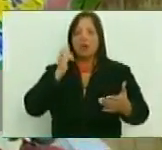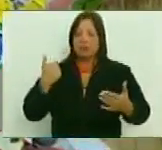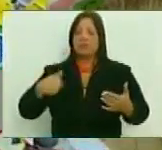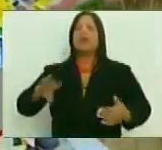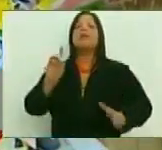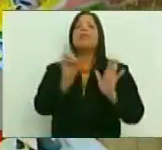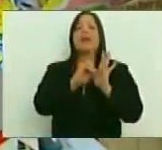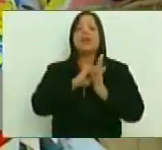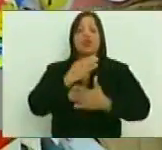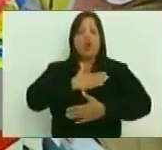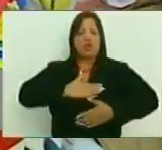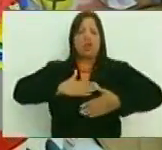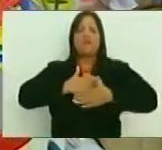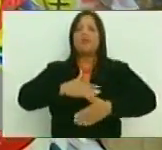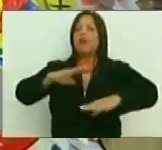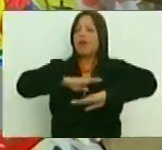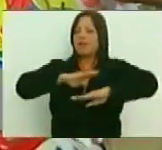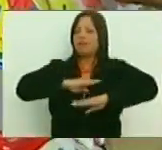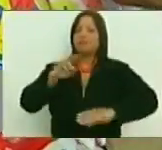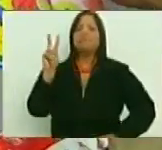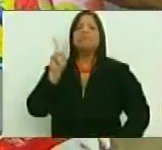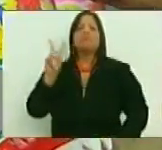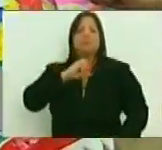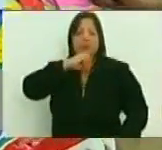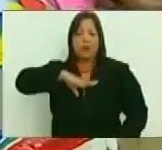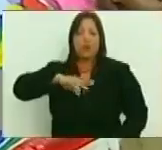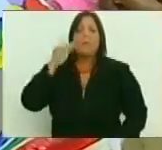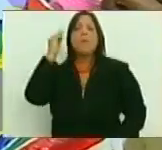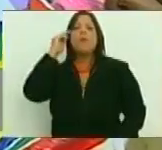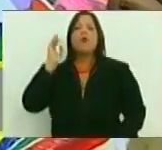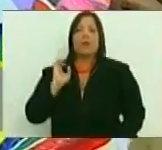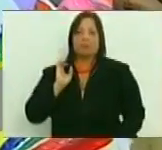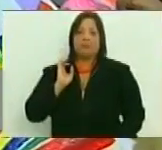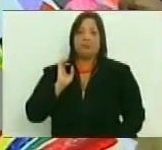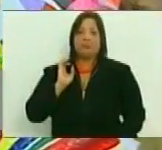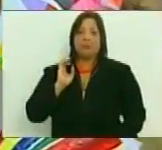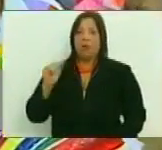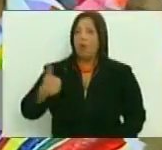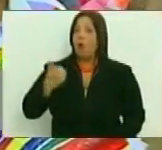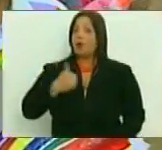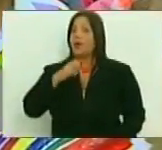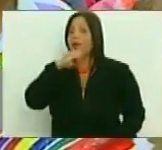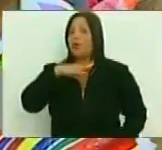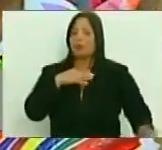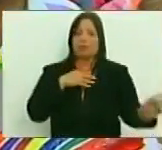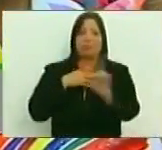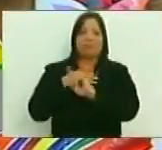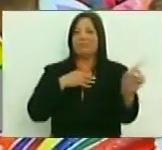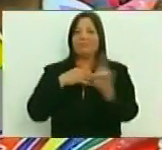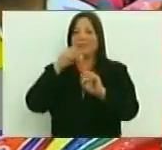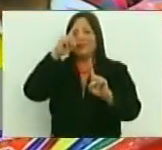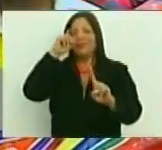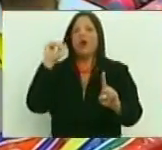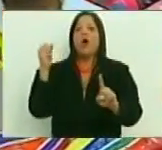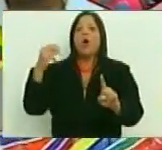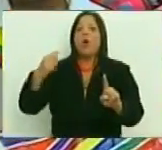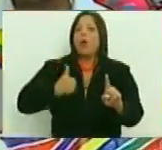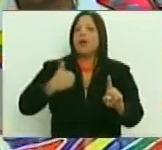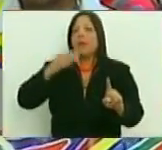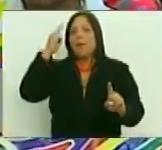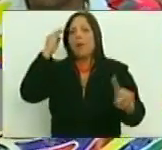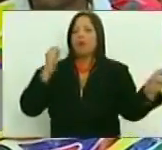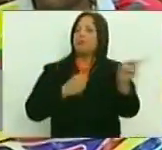el derecho a disfrutar de la historia y la memoria. No cualquier historia, no cualquier memoria